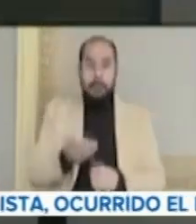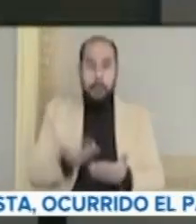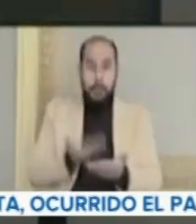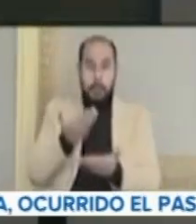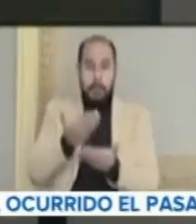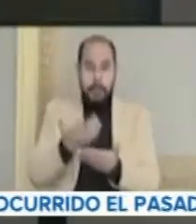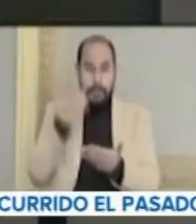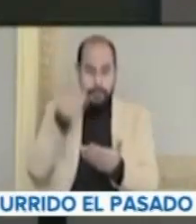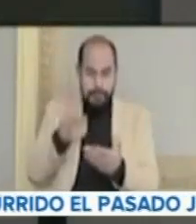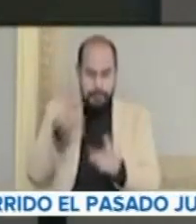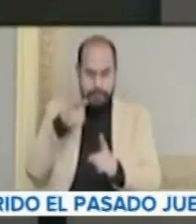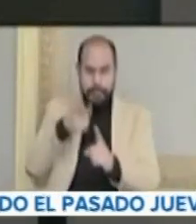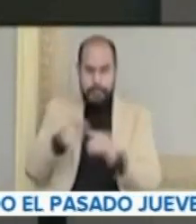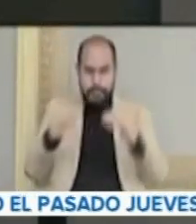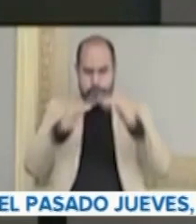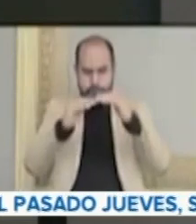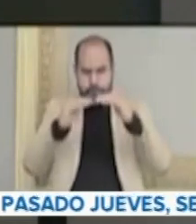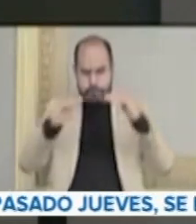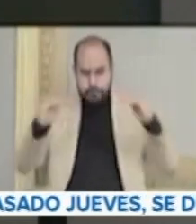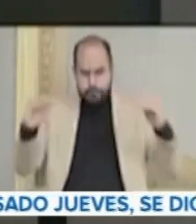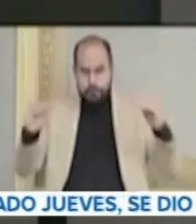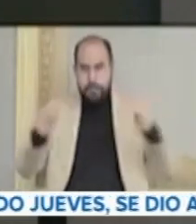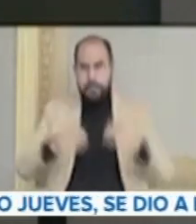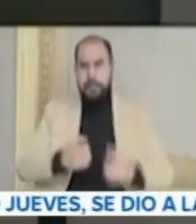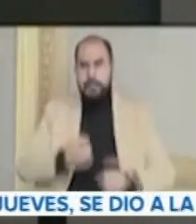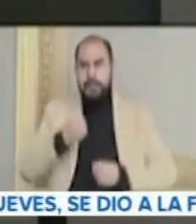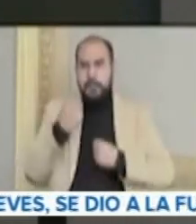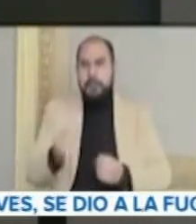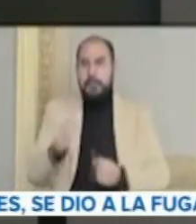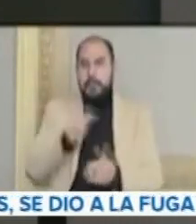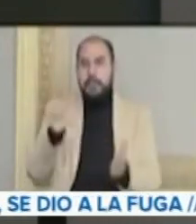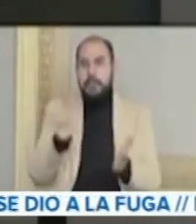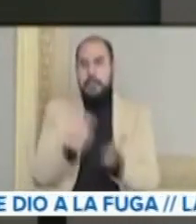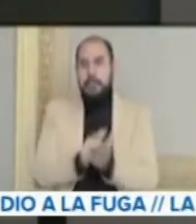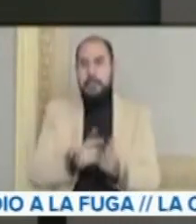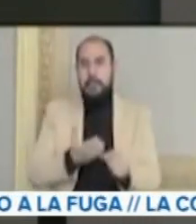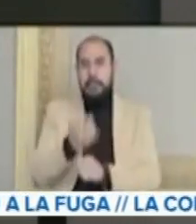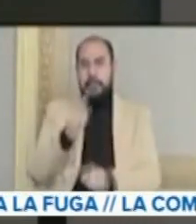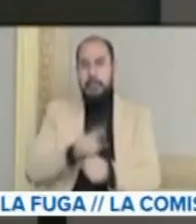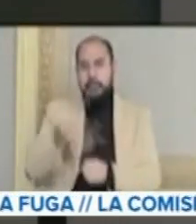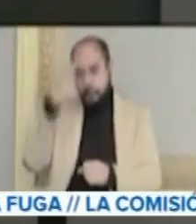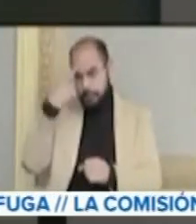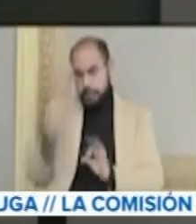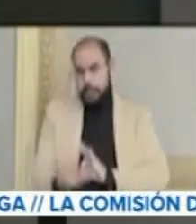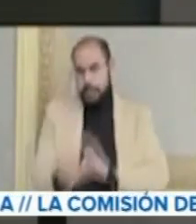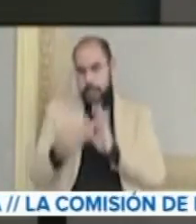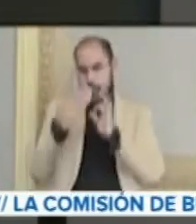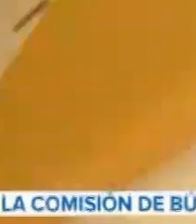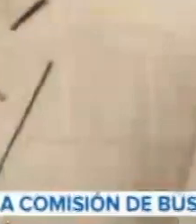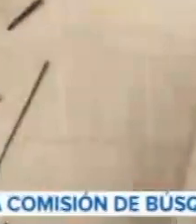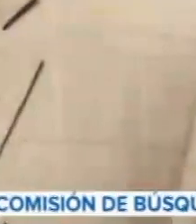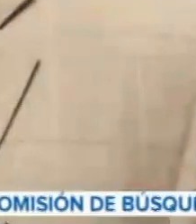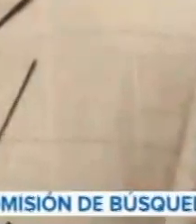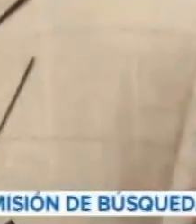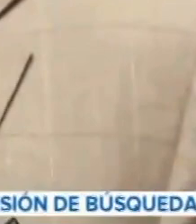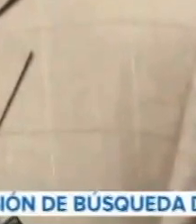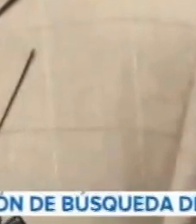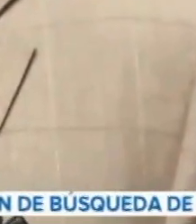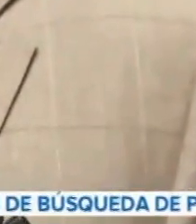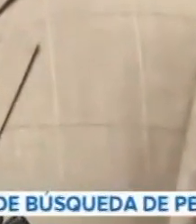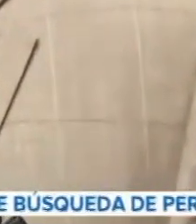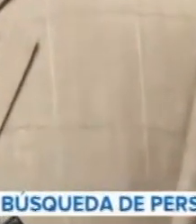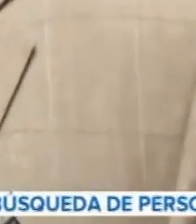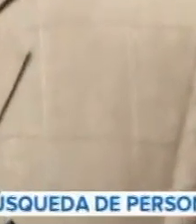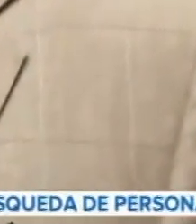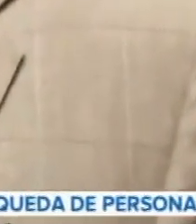sometidos a a votación en el congreso del estado de Puebla y el coordinador de los diputados locales por el